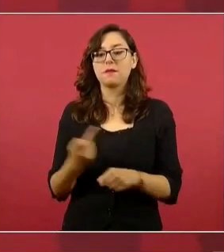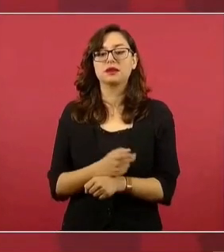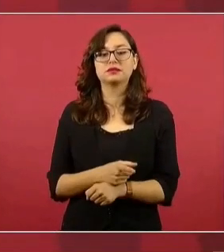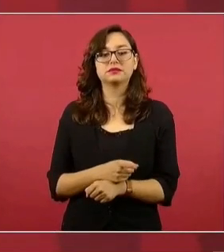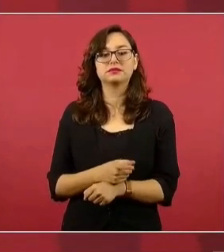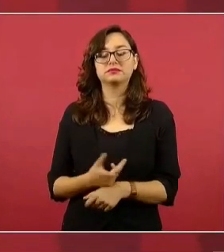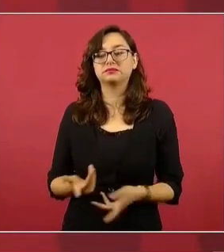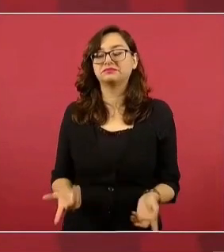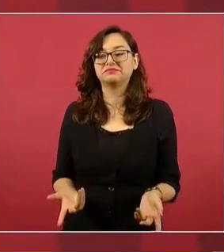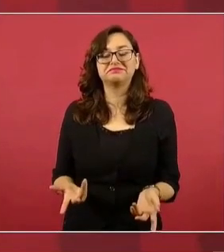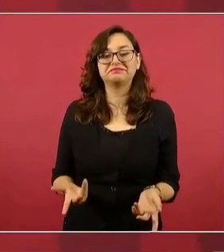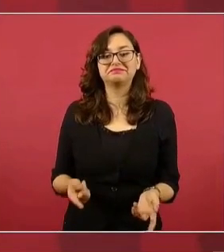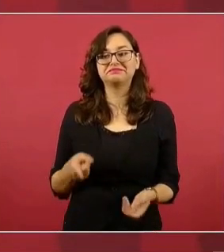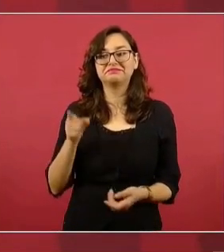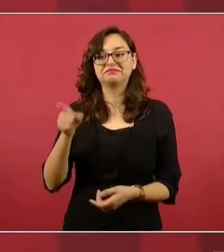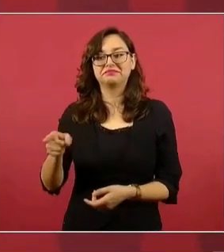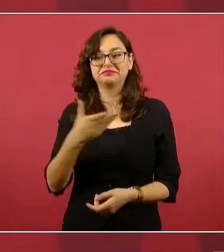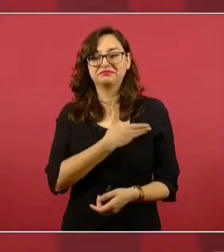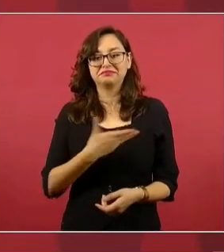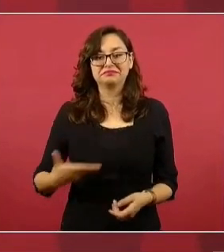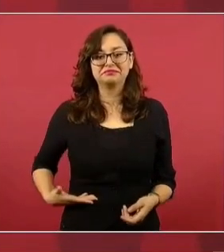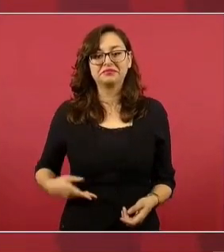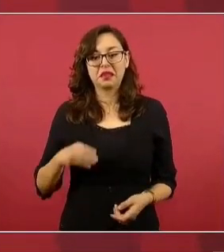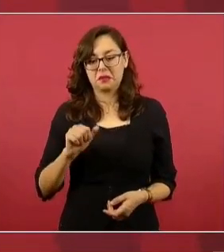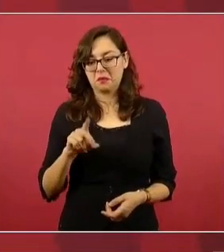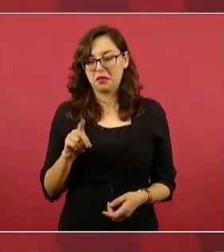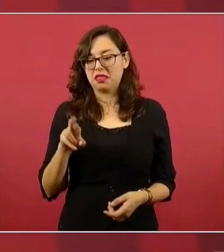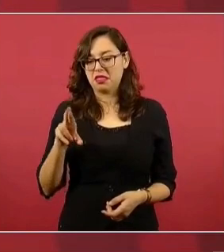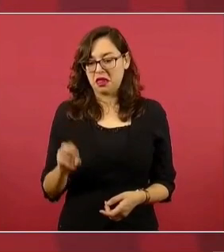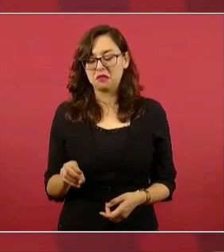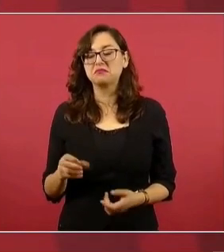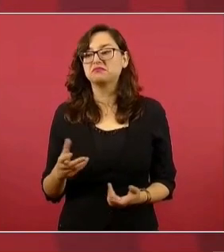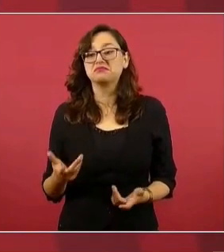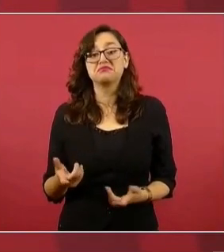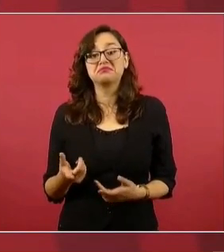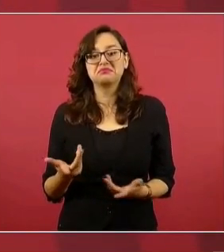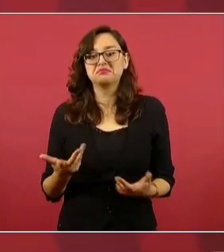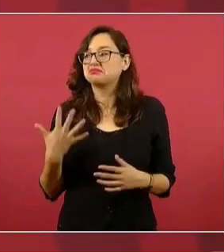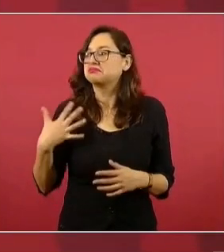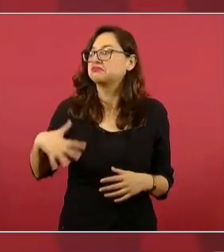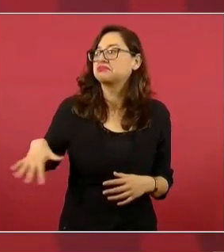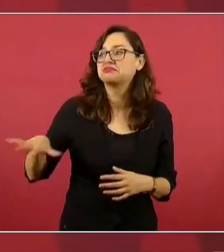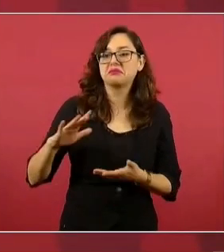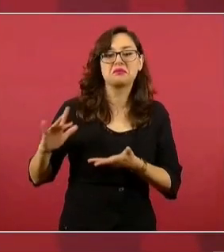porque es un hombre bueno,